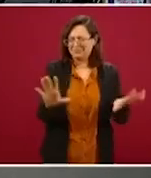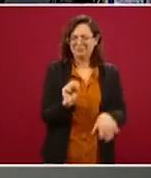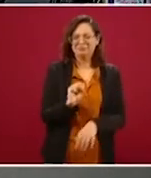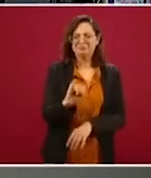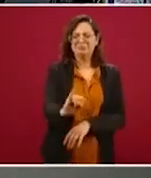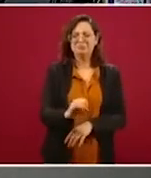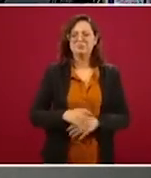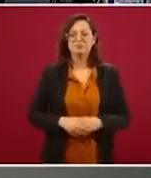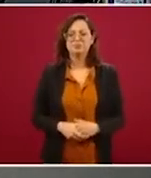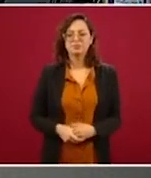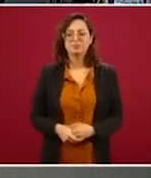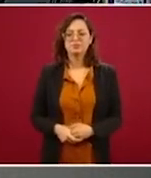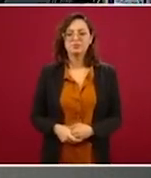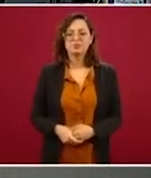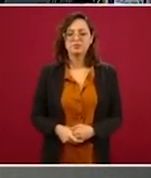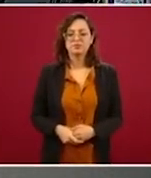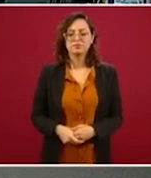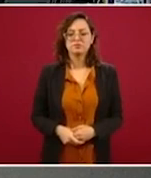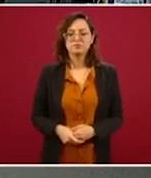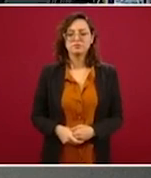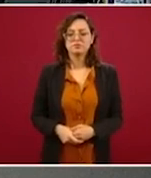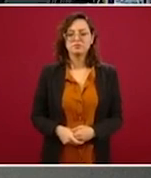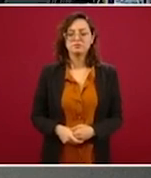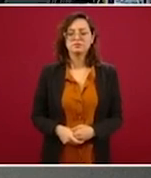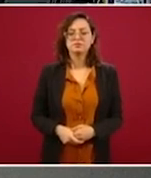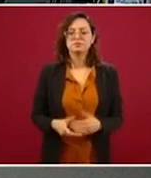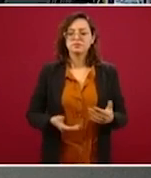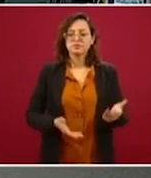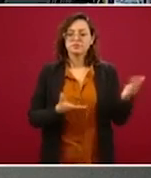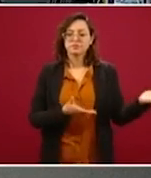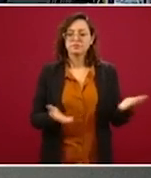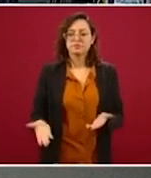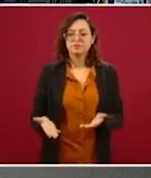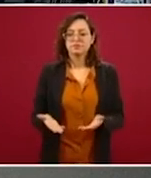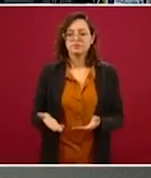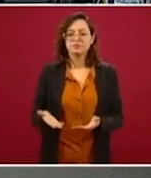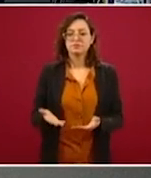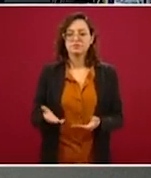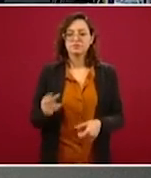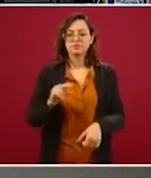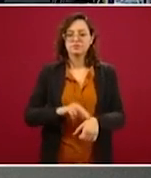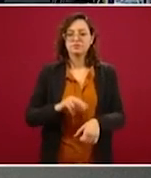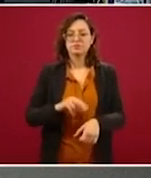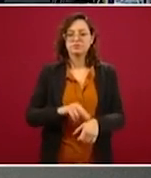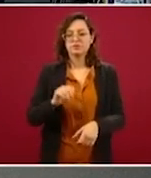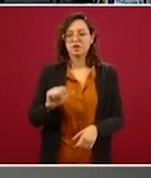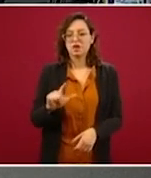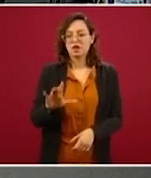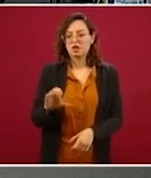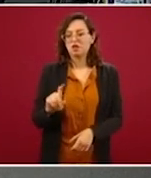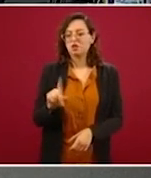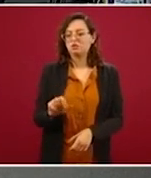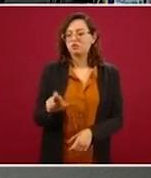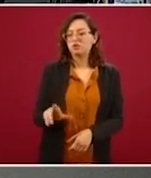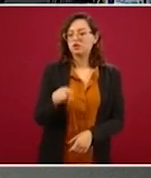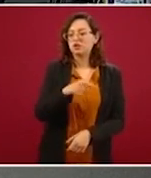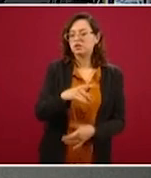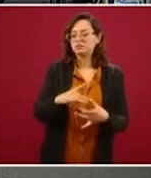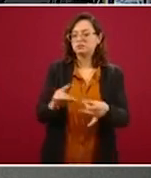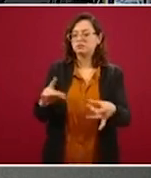a darle la palabra al doctor Alcocer, que nos